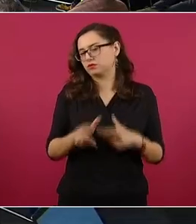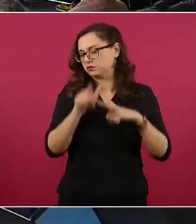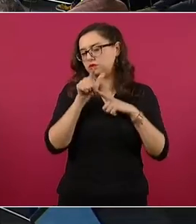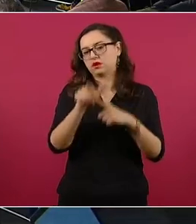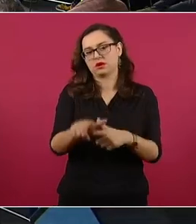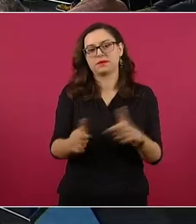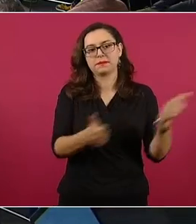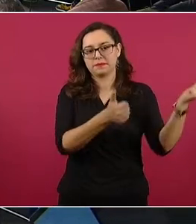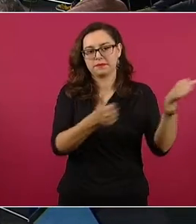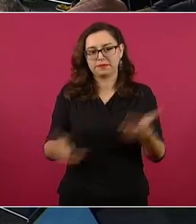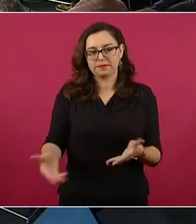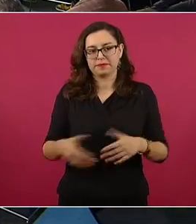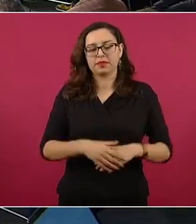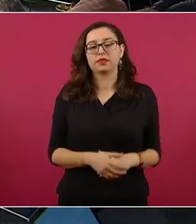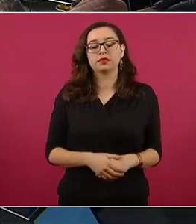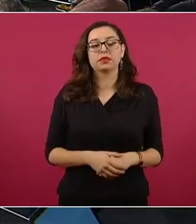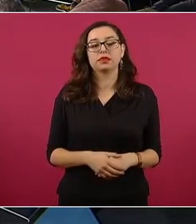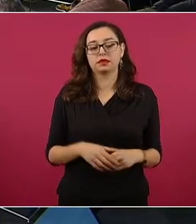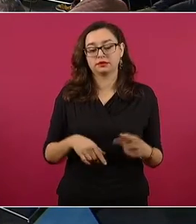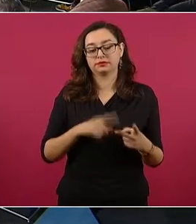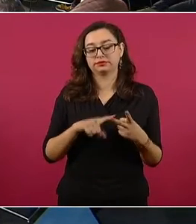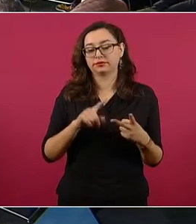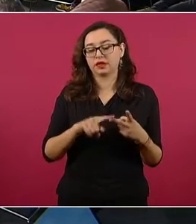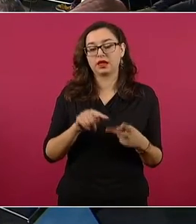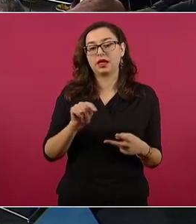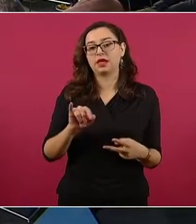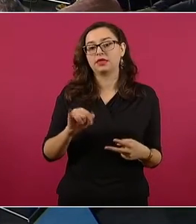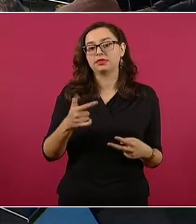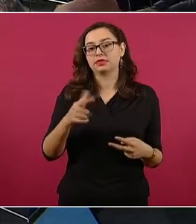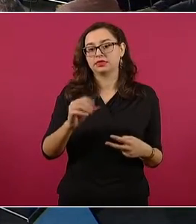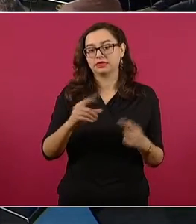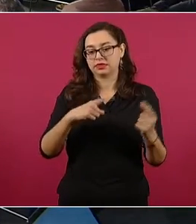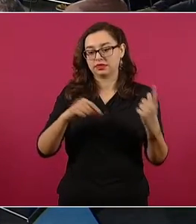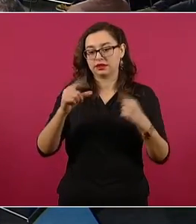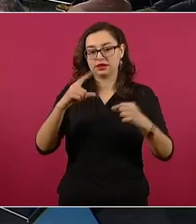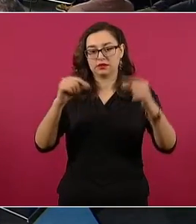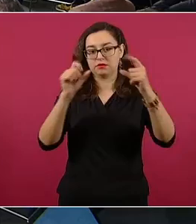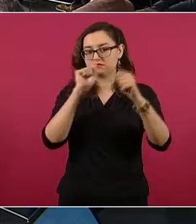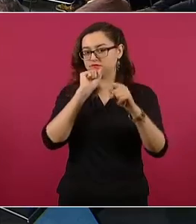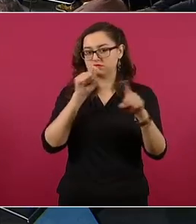En el caso del trigo, lo mismo, y estamos apoyando